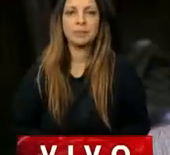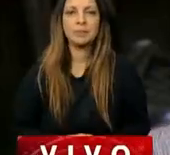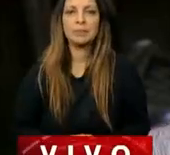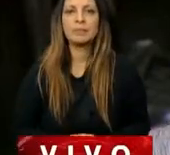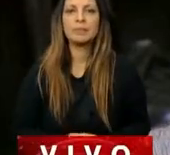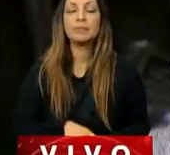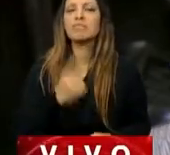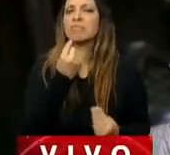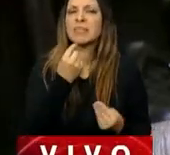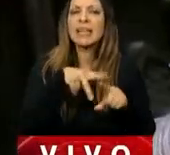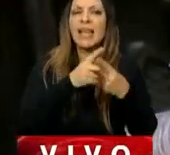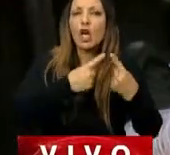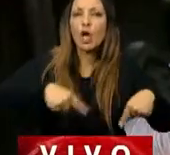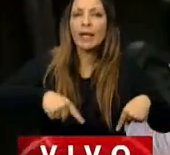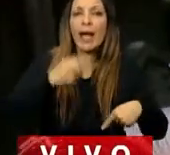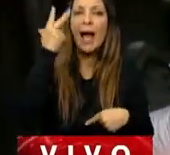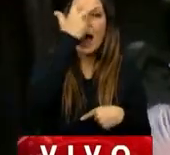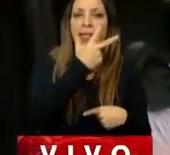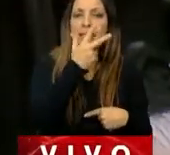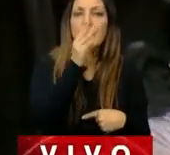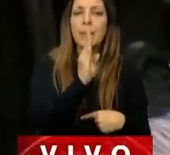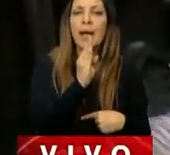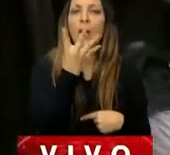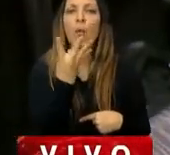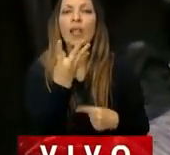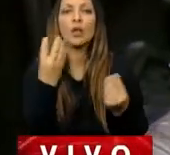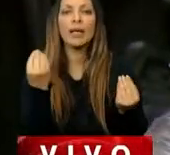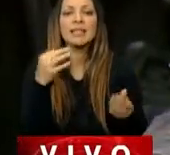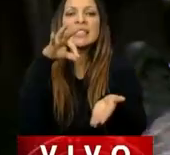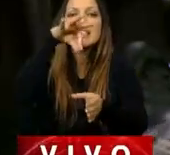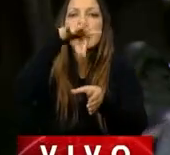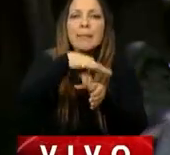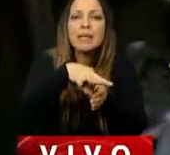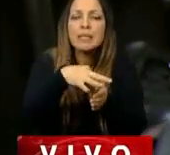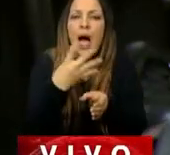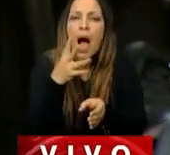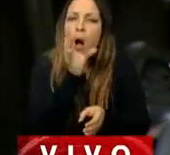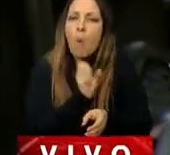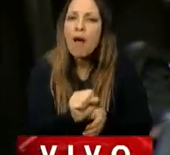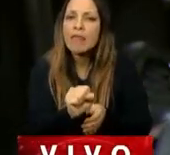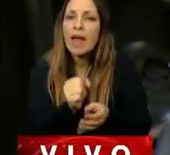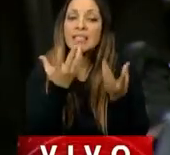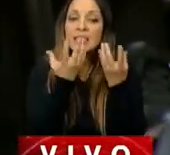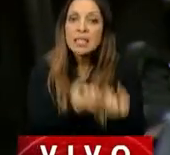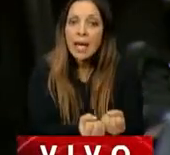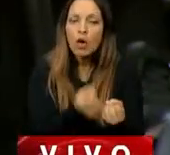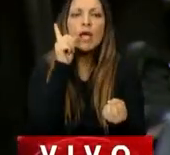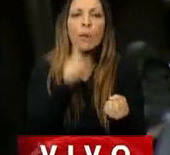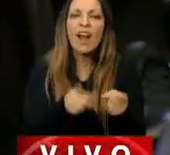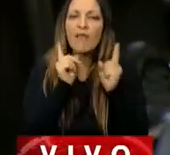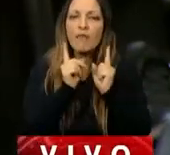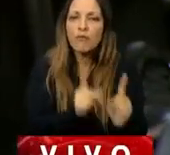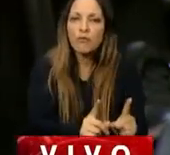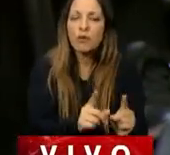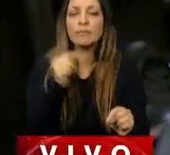La tecnología HB4 es una semilla resistente a la sequía. Ese evento lo autorizó China en